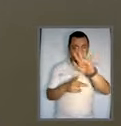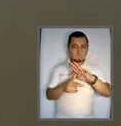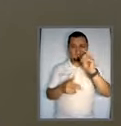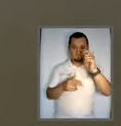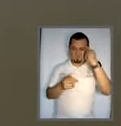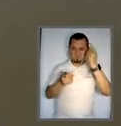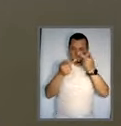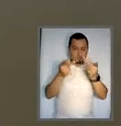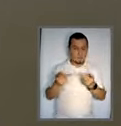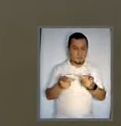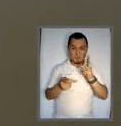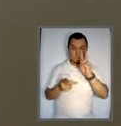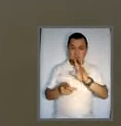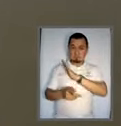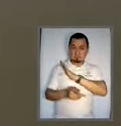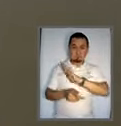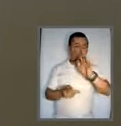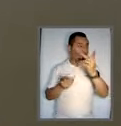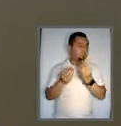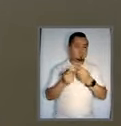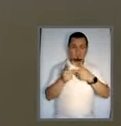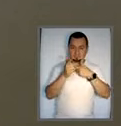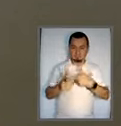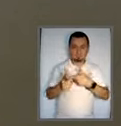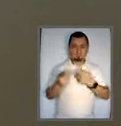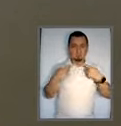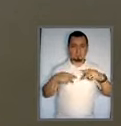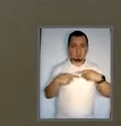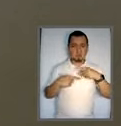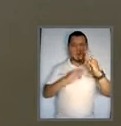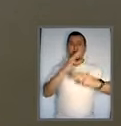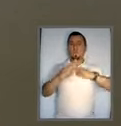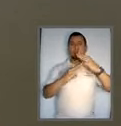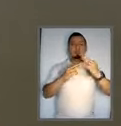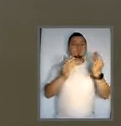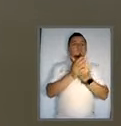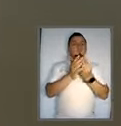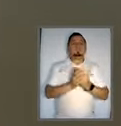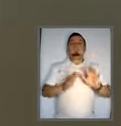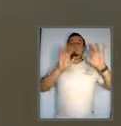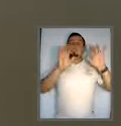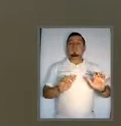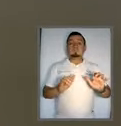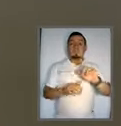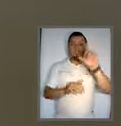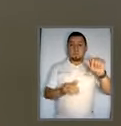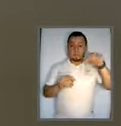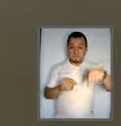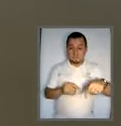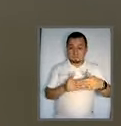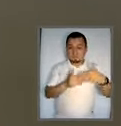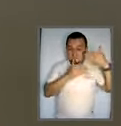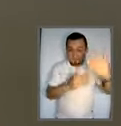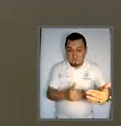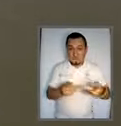gran creatividad y yo diría, quien esté pensando que en el mundo las clases van a seguir igual después de estas emergencias